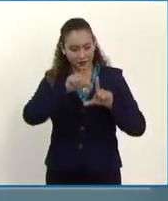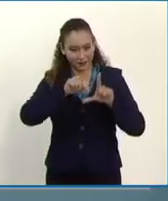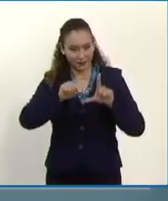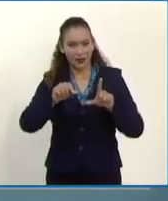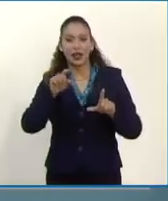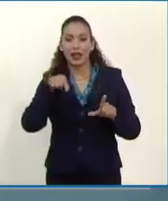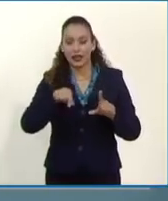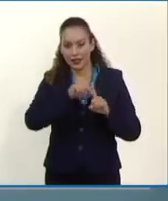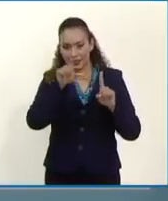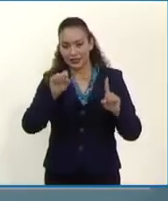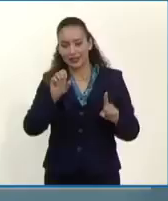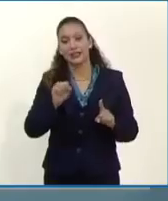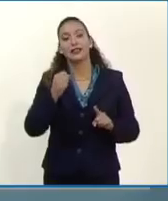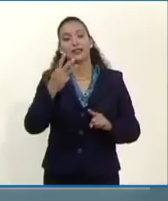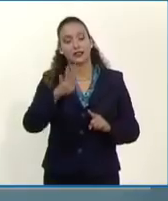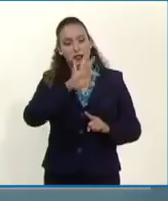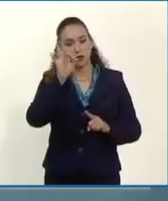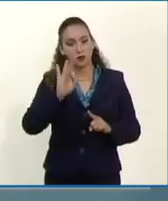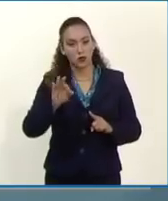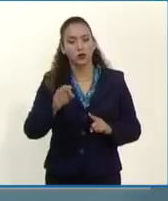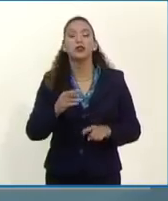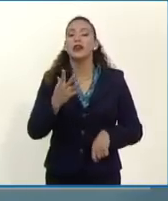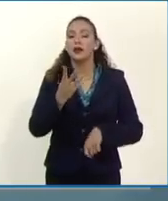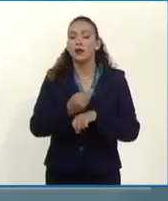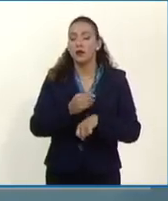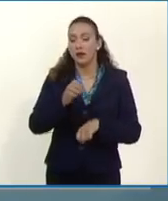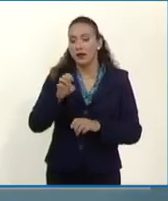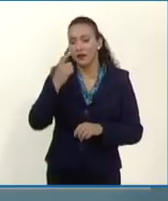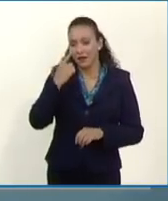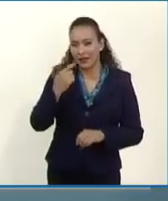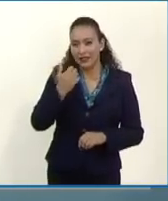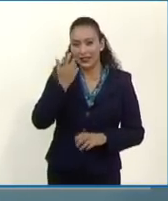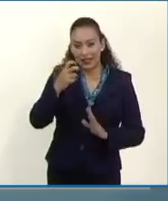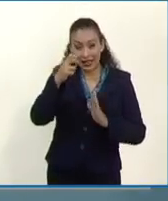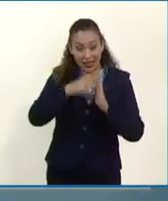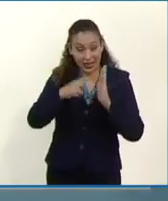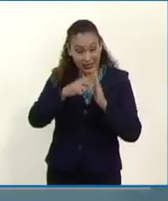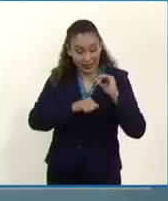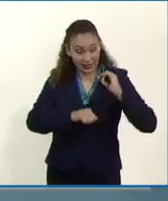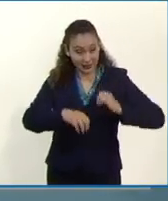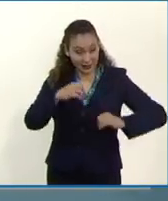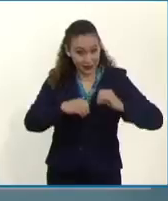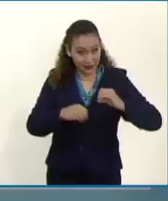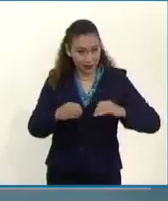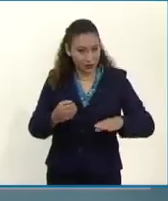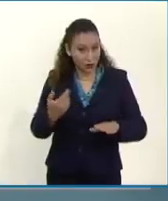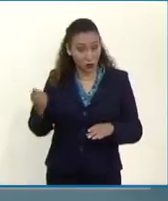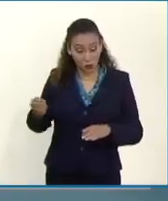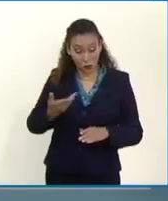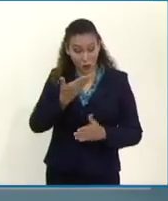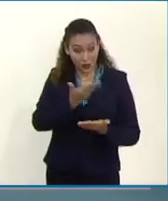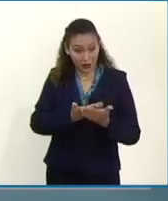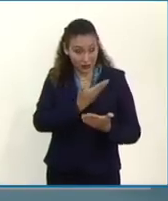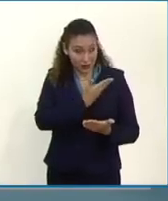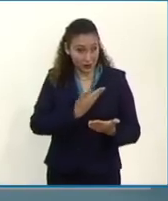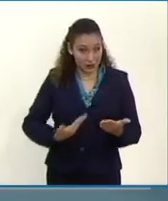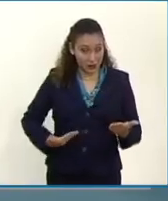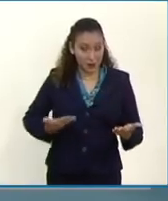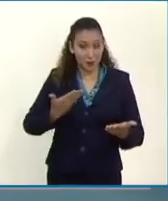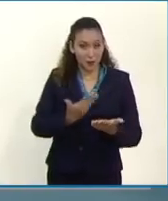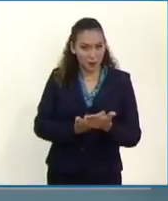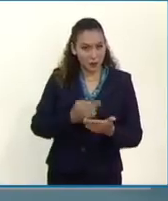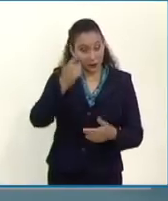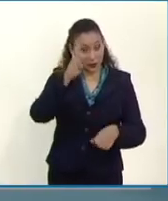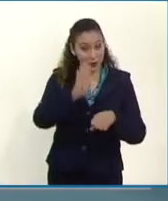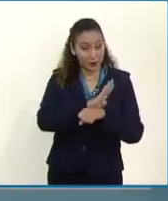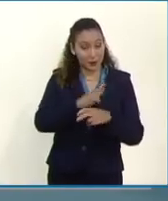asuntos a nivel nacional. Es decir, que si se quisiera hacer una reforma al Poder Judicial con un real impacto en la vida de las